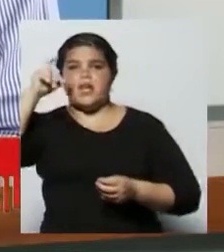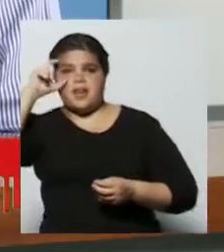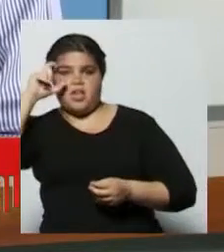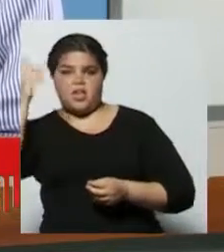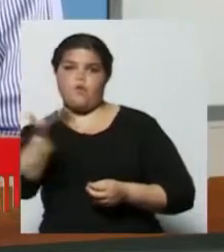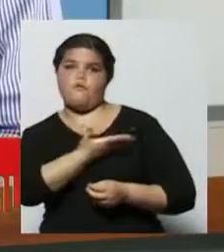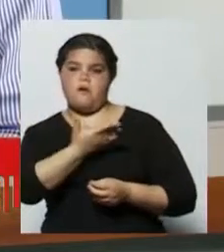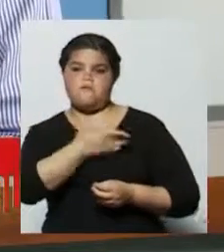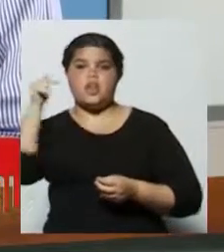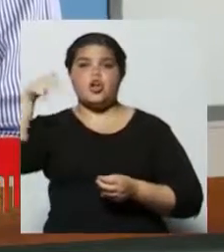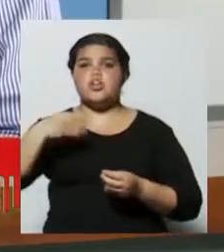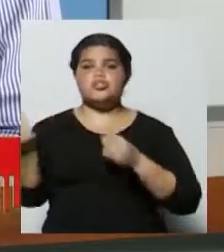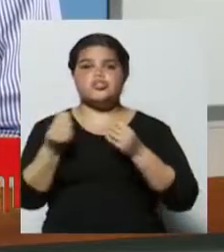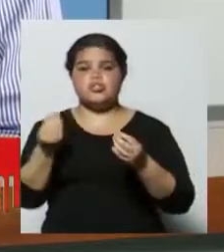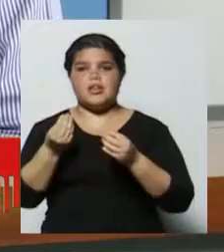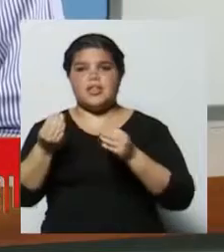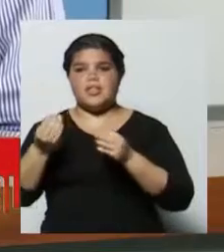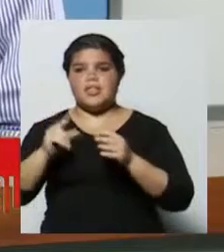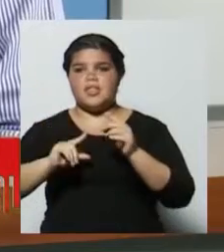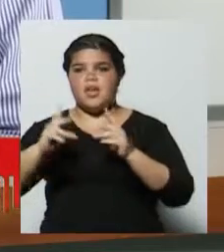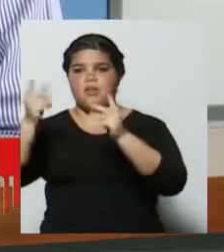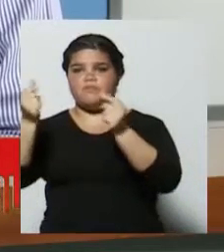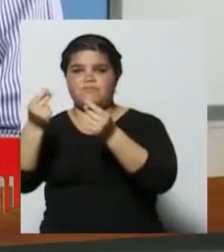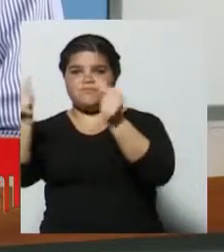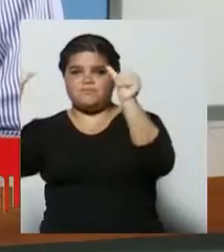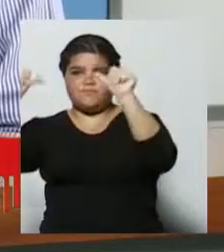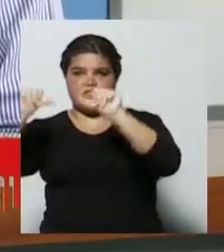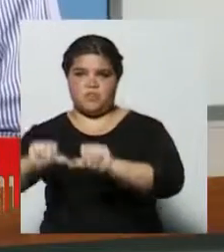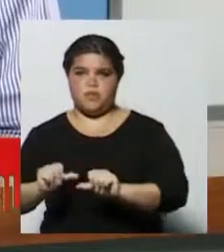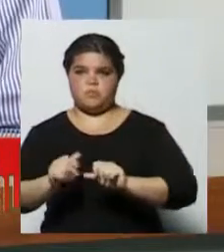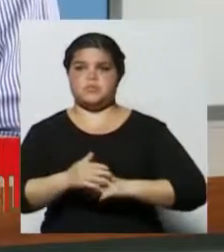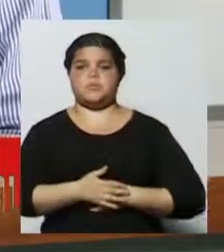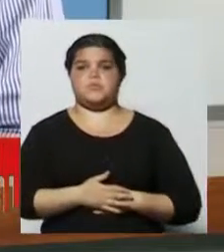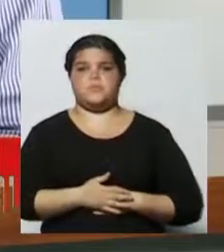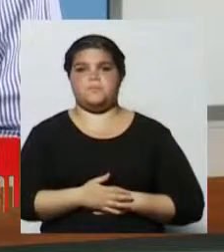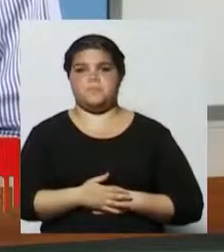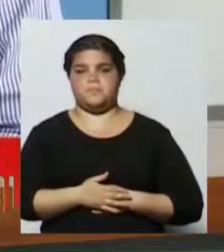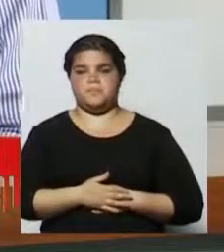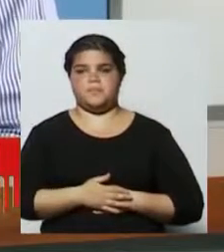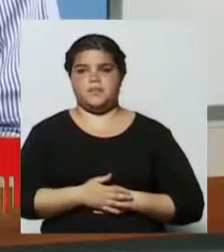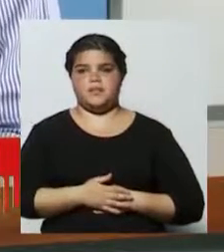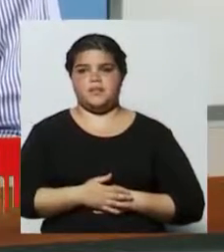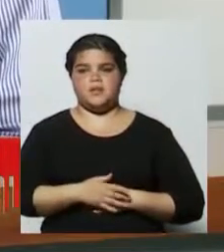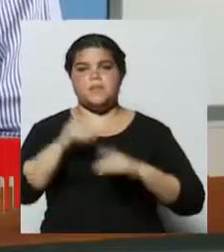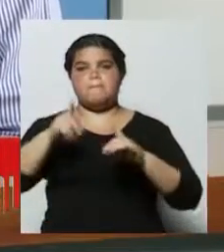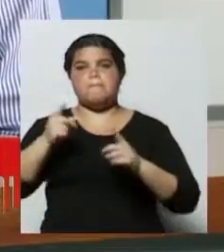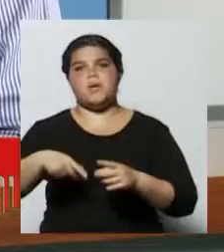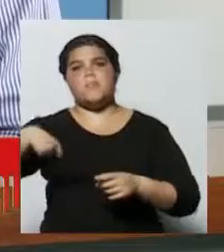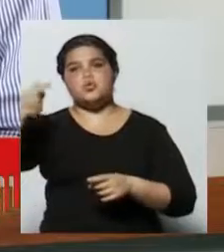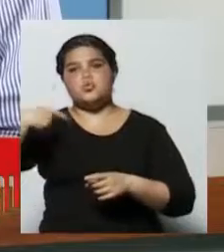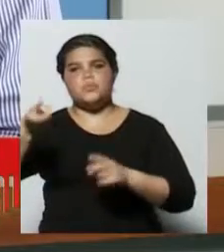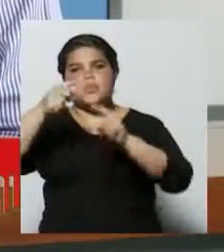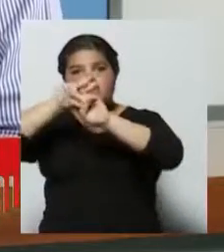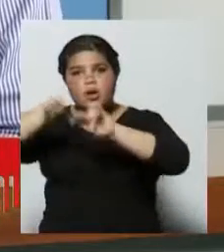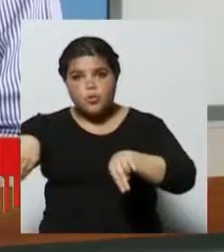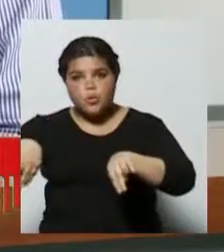una buena evaluación y no una quita total de los subsidios, pero una disminución pronunciada de ellos, ¿no?